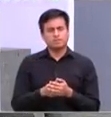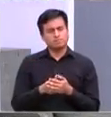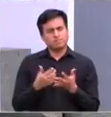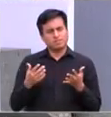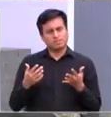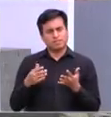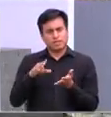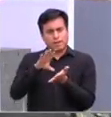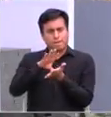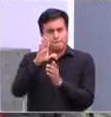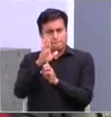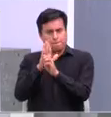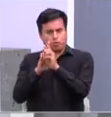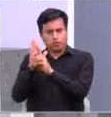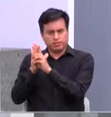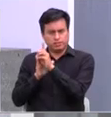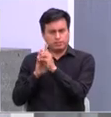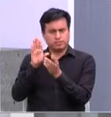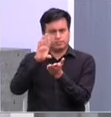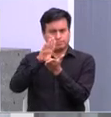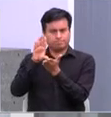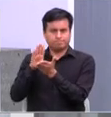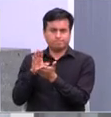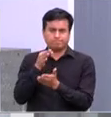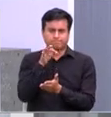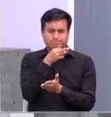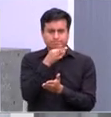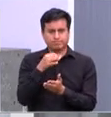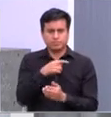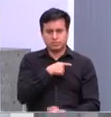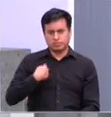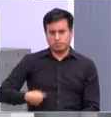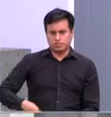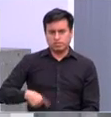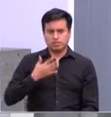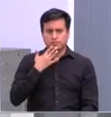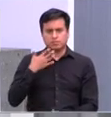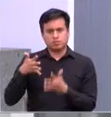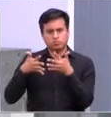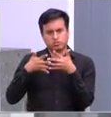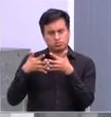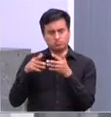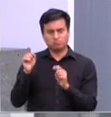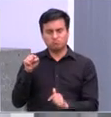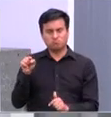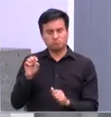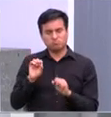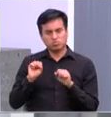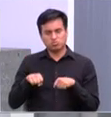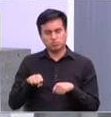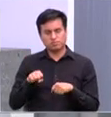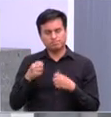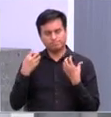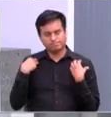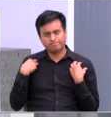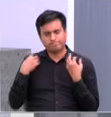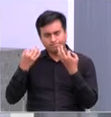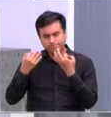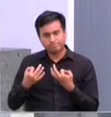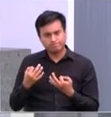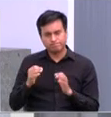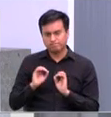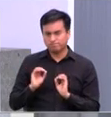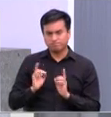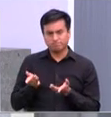grandes potencias, estoy hablando de China y los Estados Unidos, no asuman compromisos